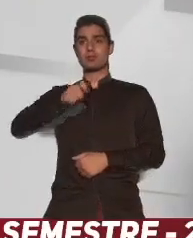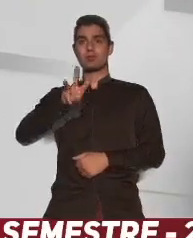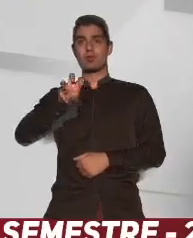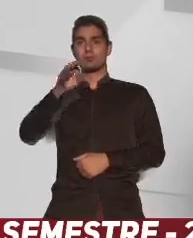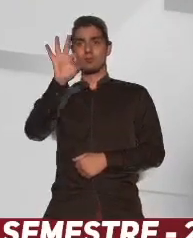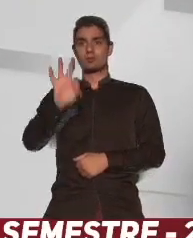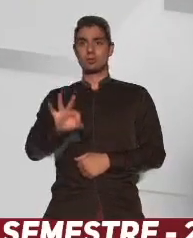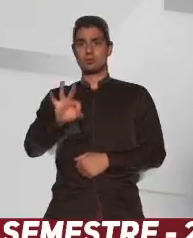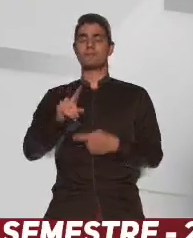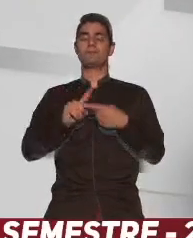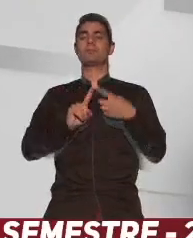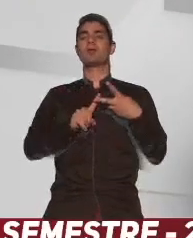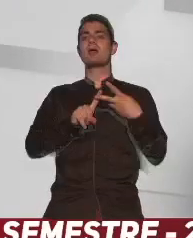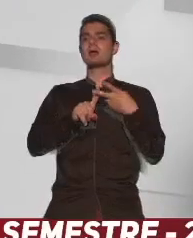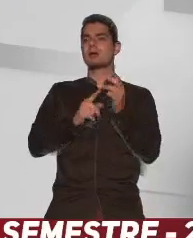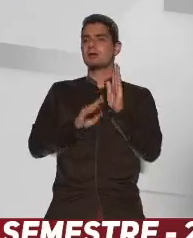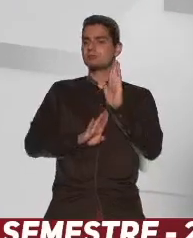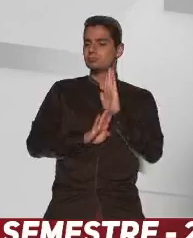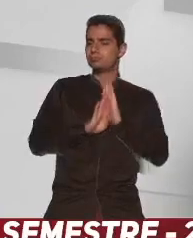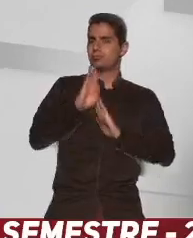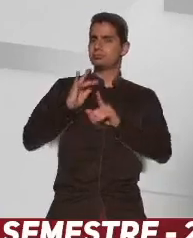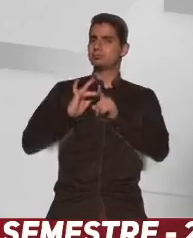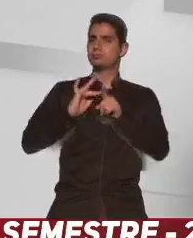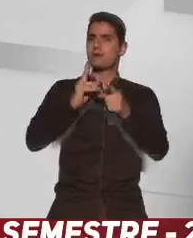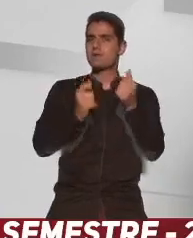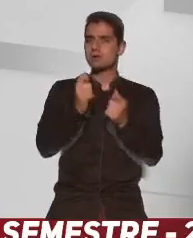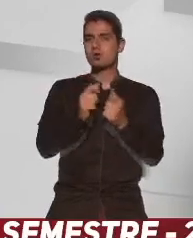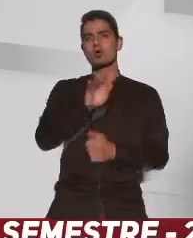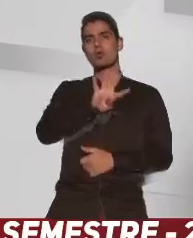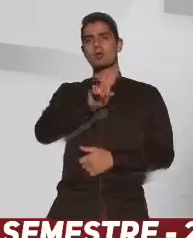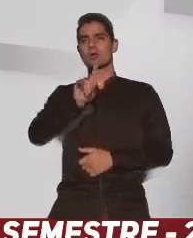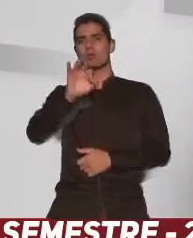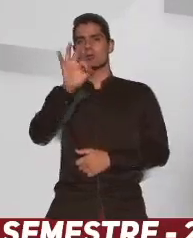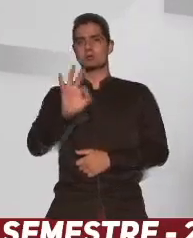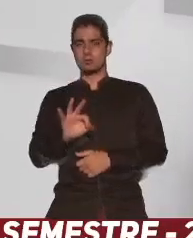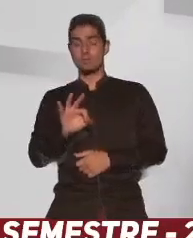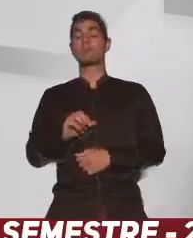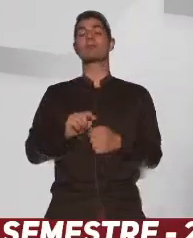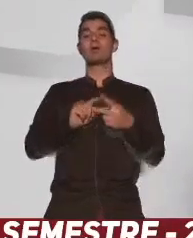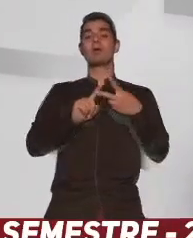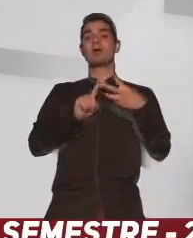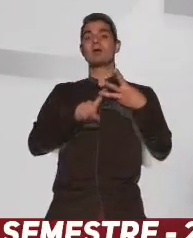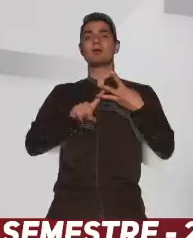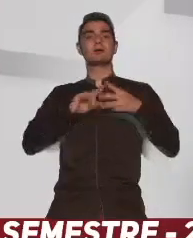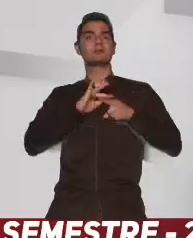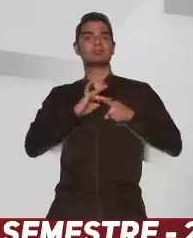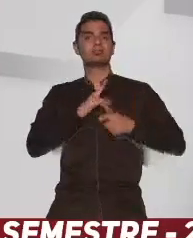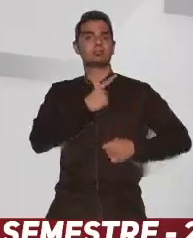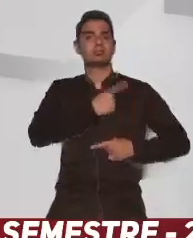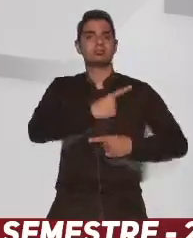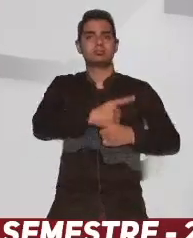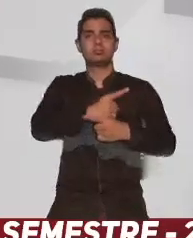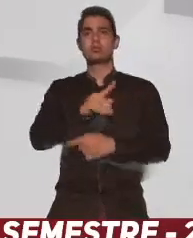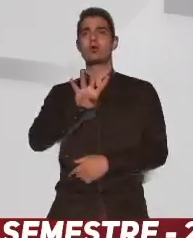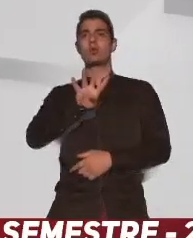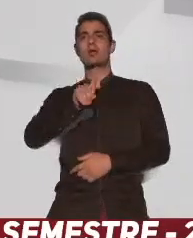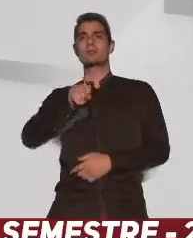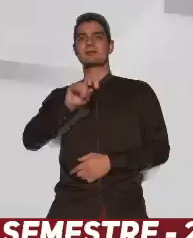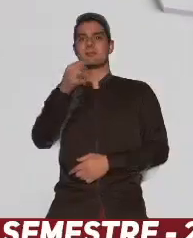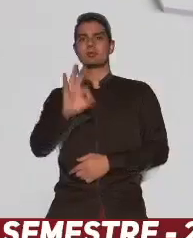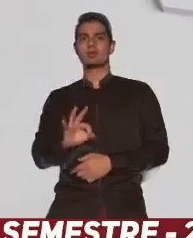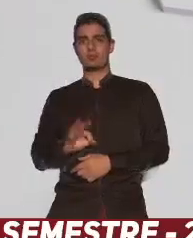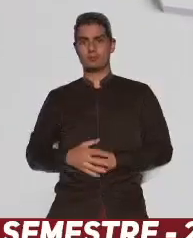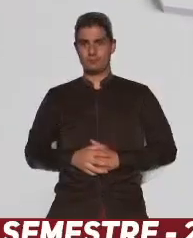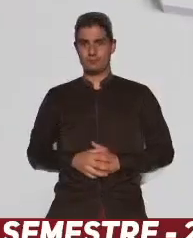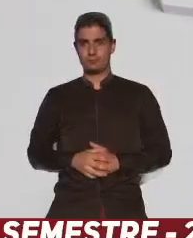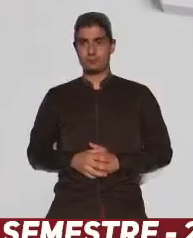financiero 41,5% y avance físico del 46%. El Ejército Nacional,